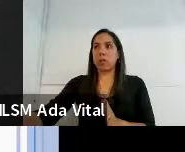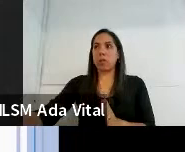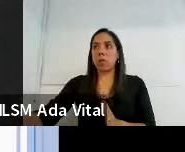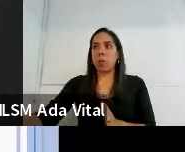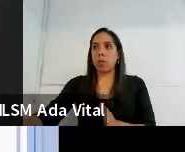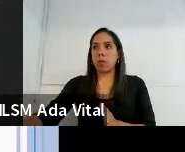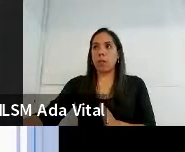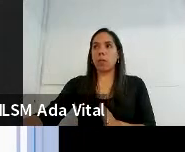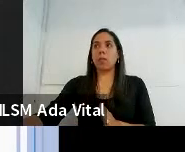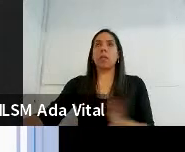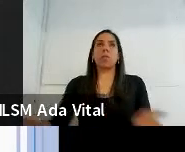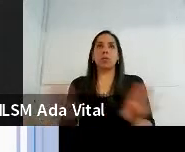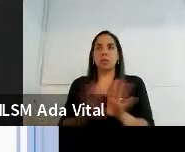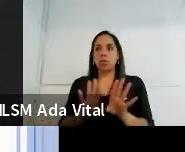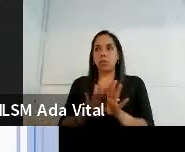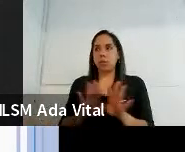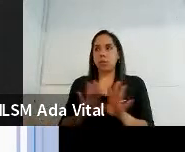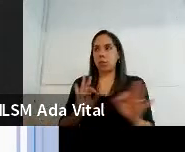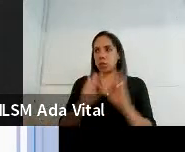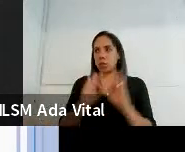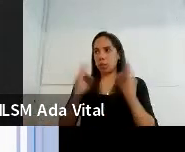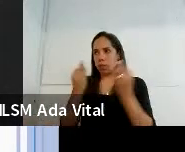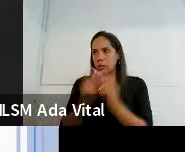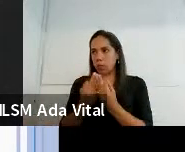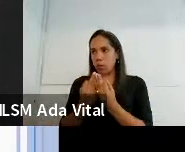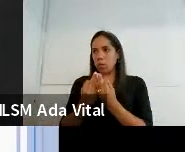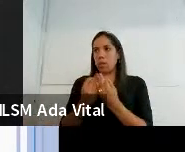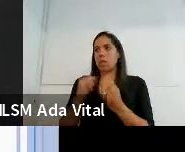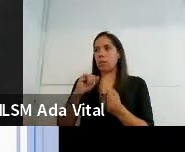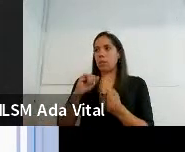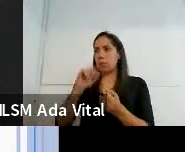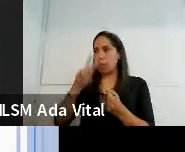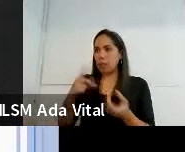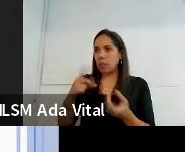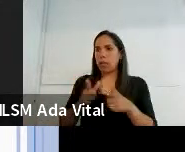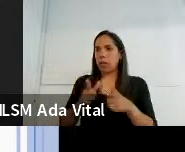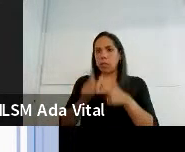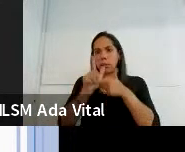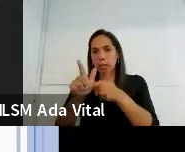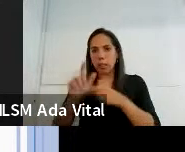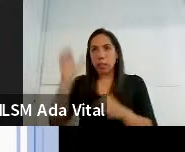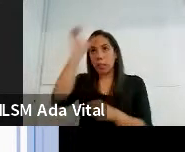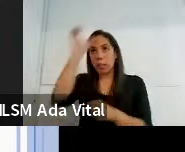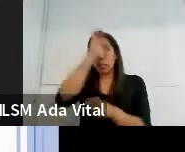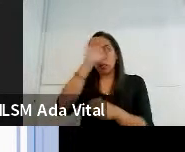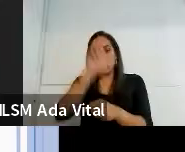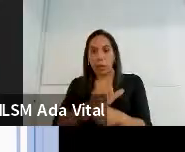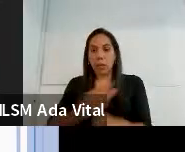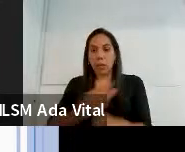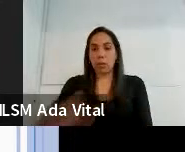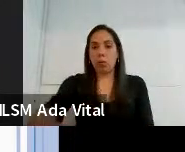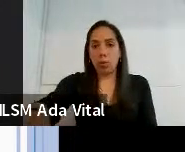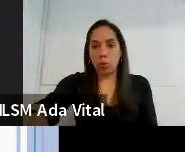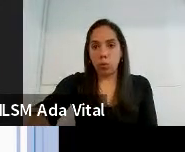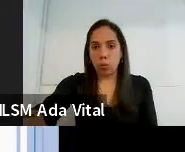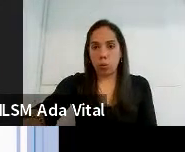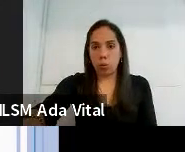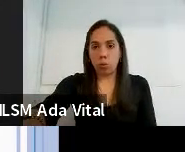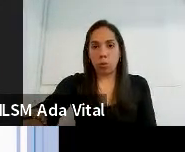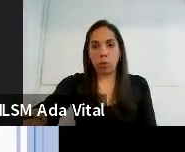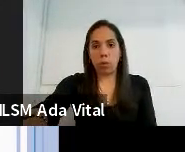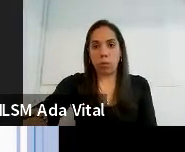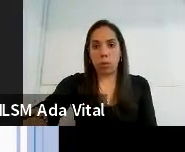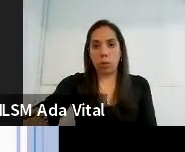del mismo tratamiento y los beneficios de mantenerse dentro de recintos culturales, Les voy a explicar algunas